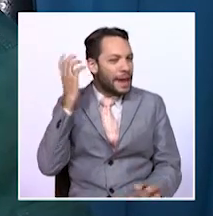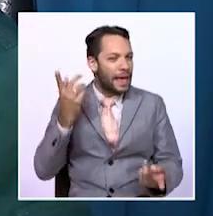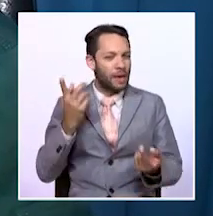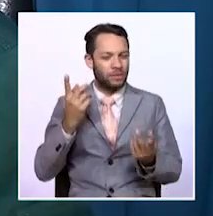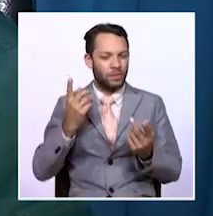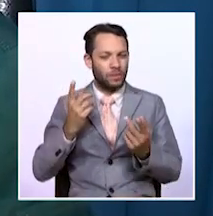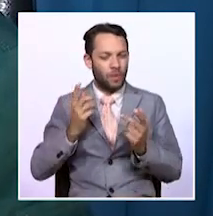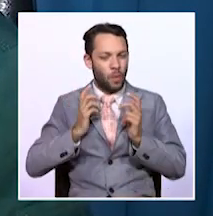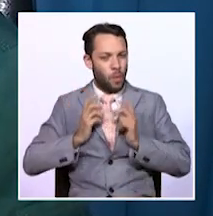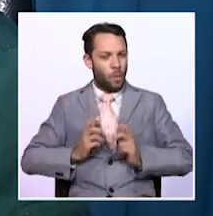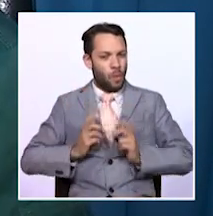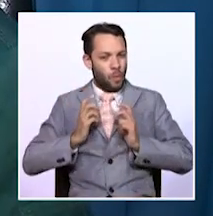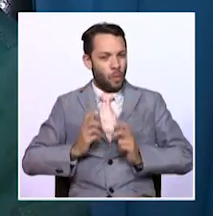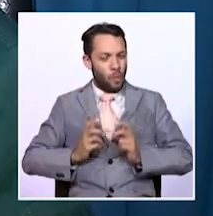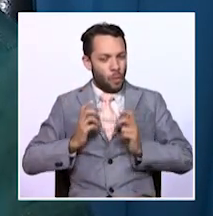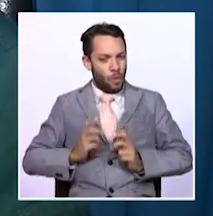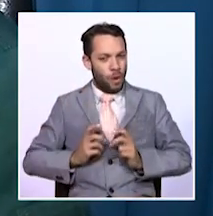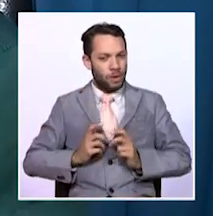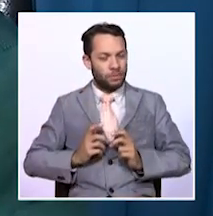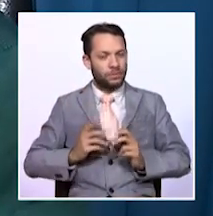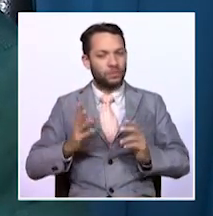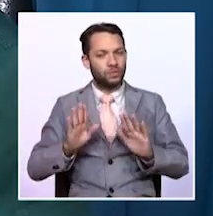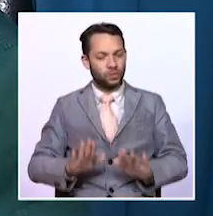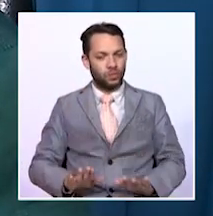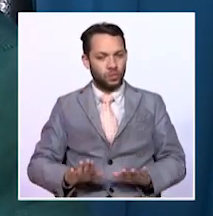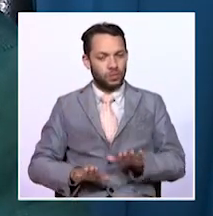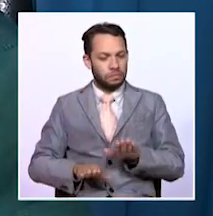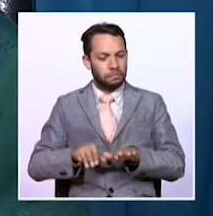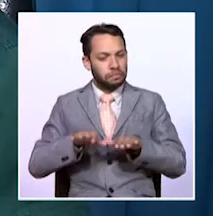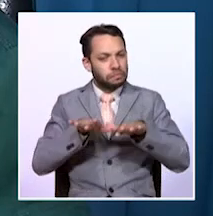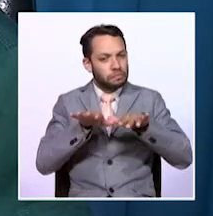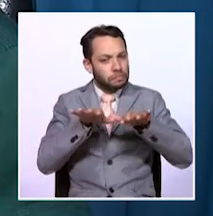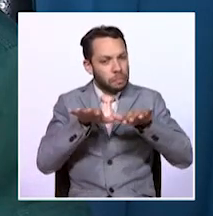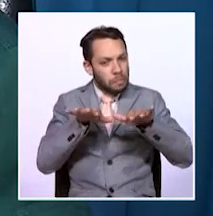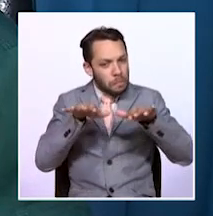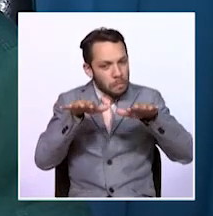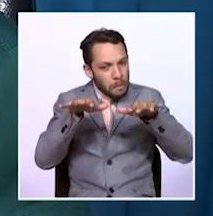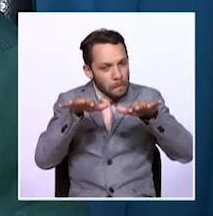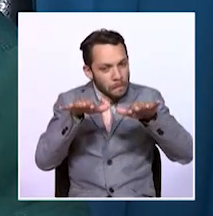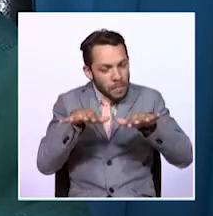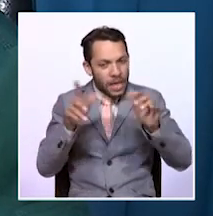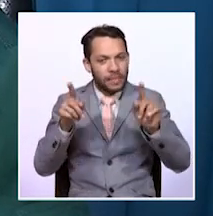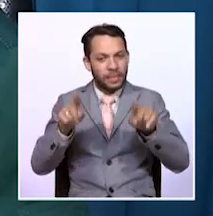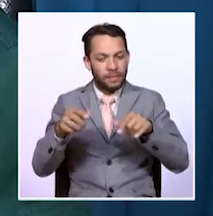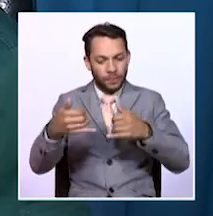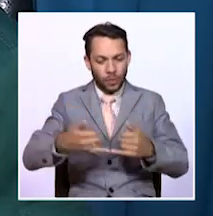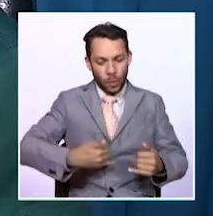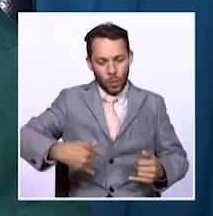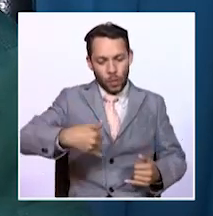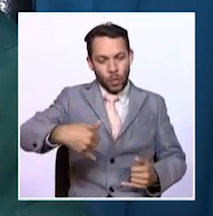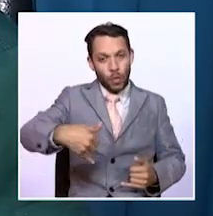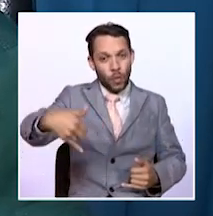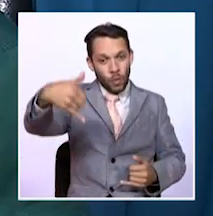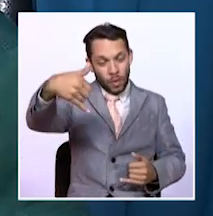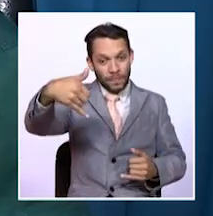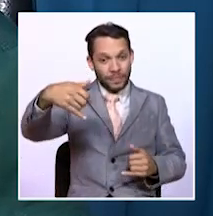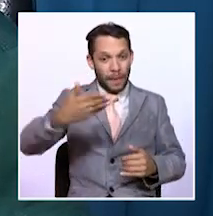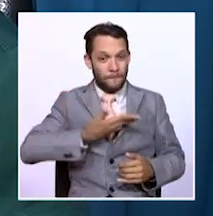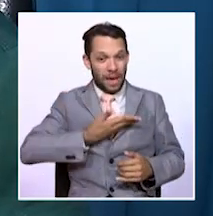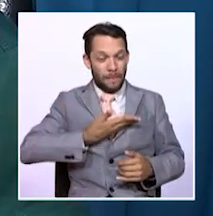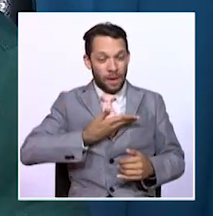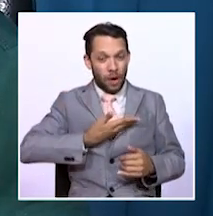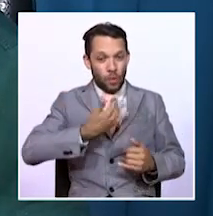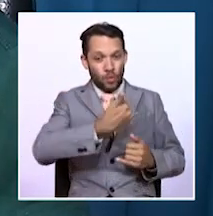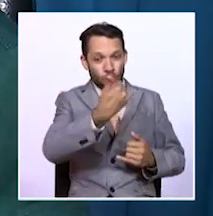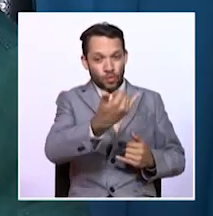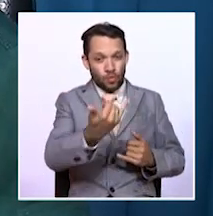estructuras abdominales del bebé, de la pared, que no hayan herniaciones, de cómo está el cordón umbilical, de que no hayan circulares en el